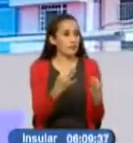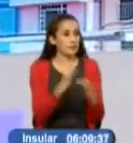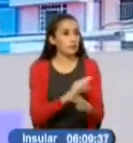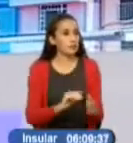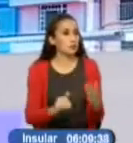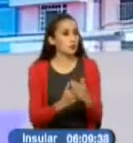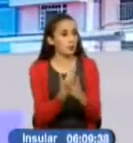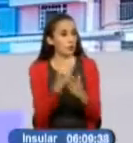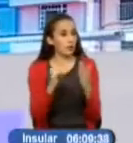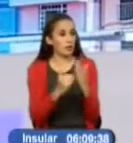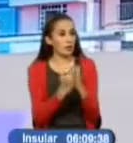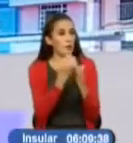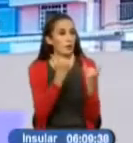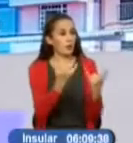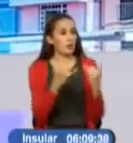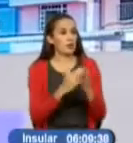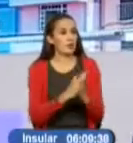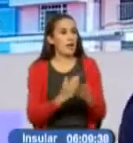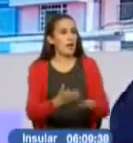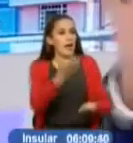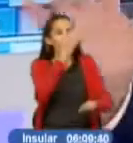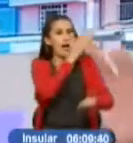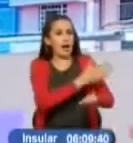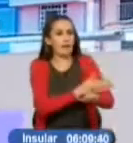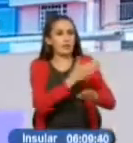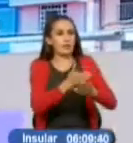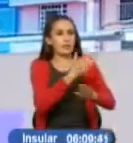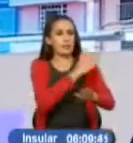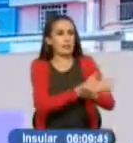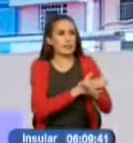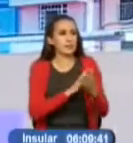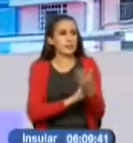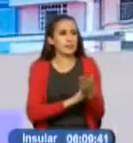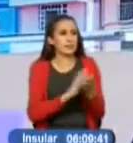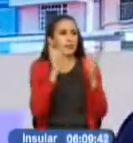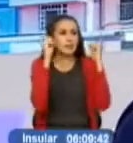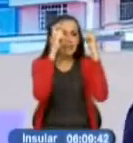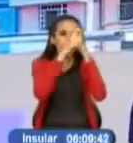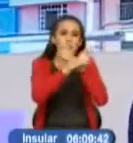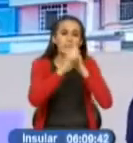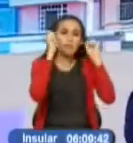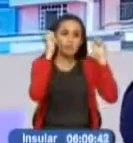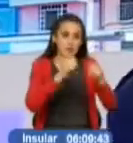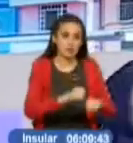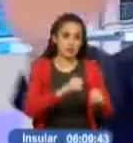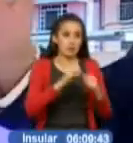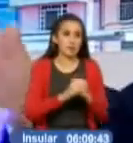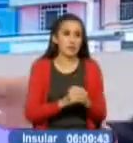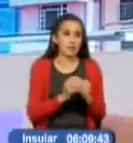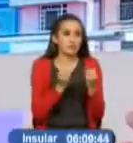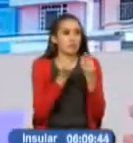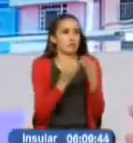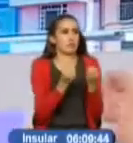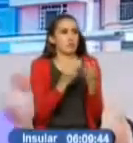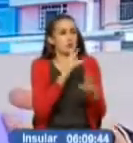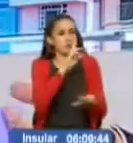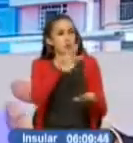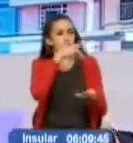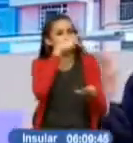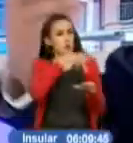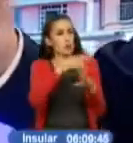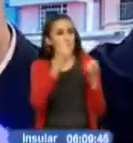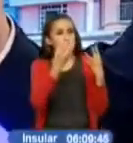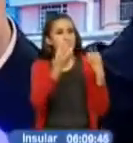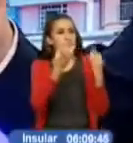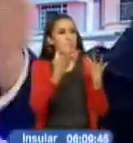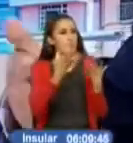que hemos hecho esta vez. Yo creo que la vez anterior se generó una cosa muy complicada en relación a un montón de opciones. Y entonces